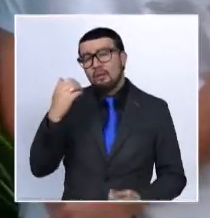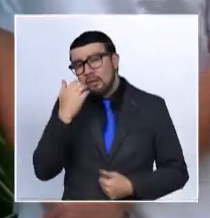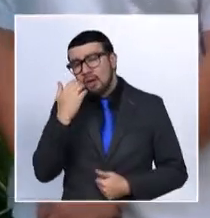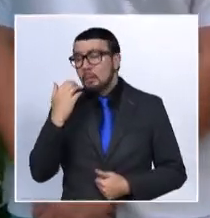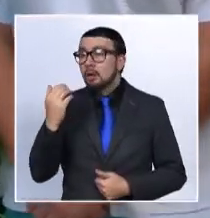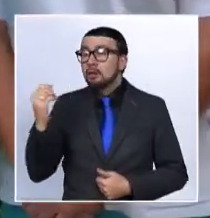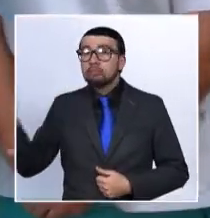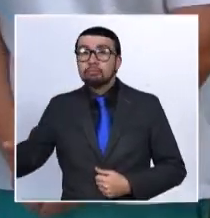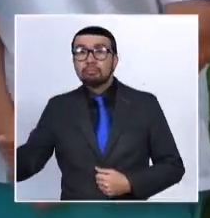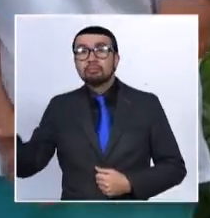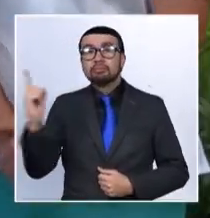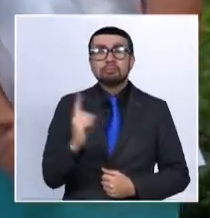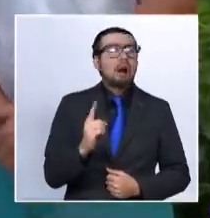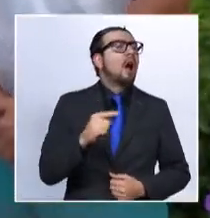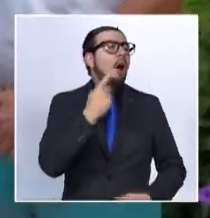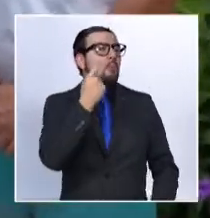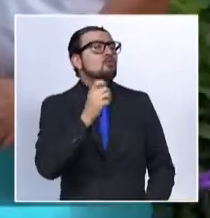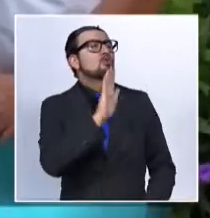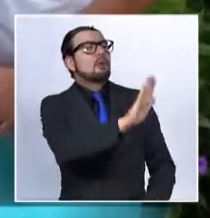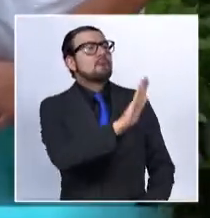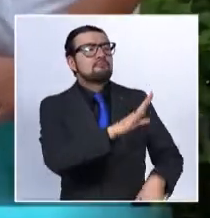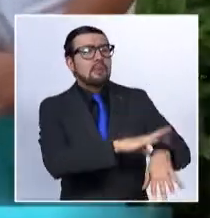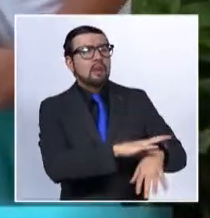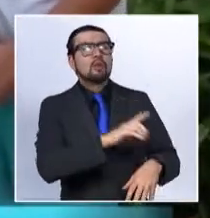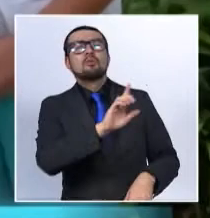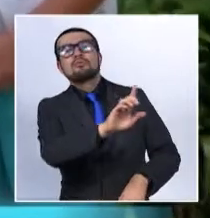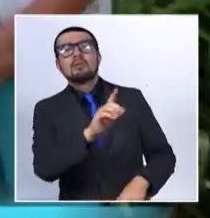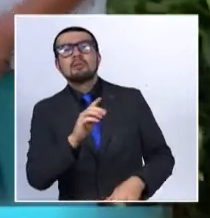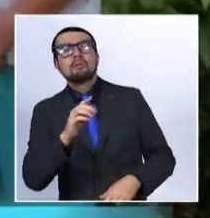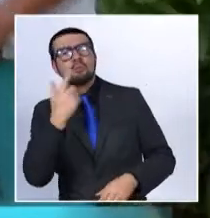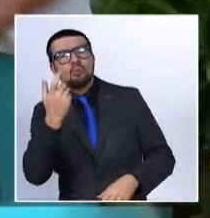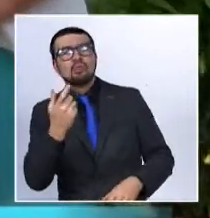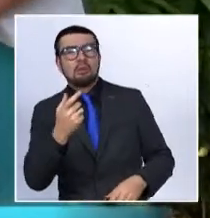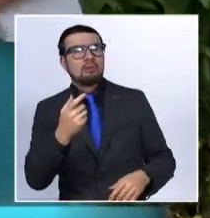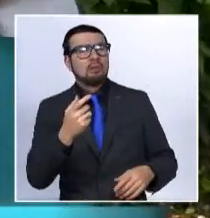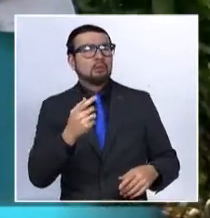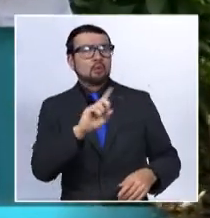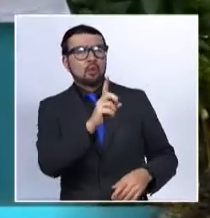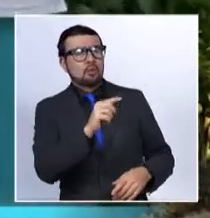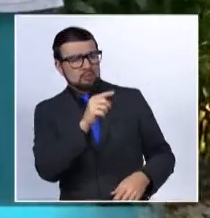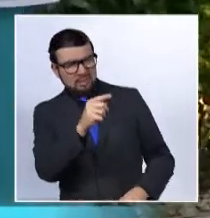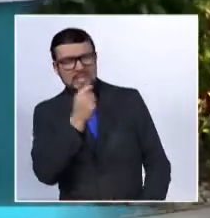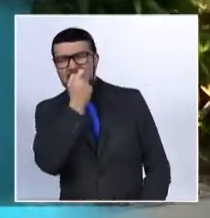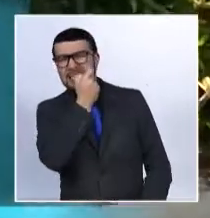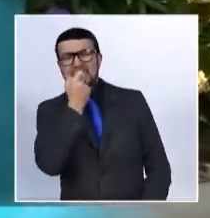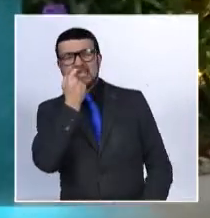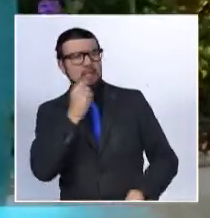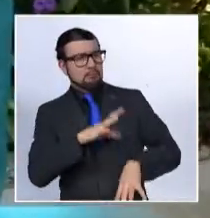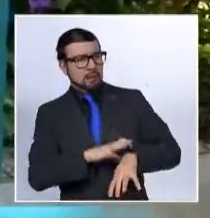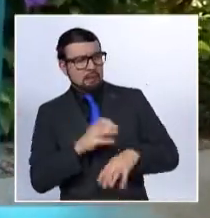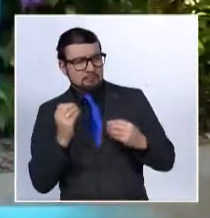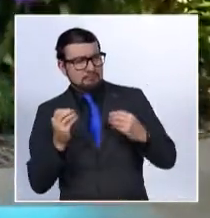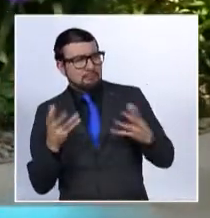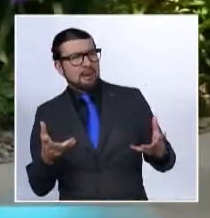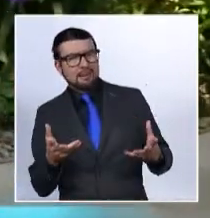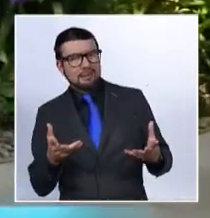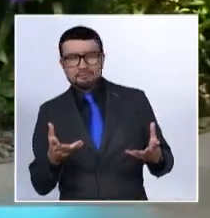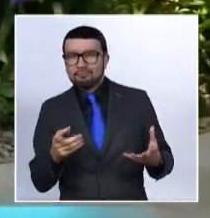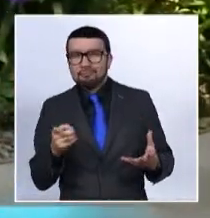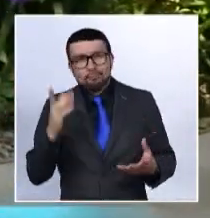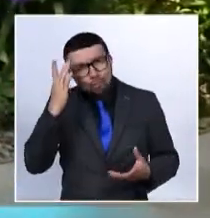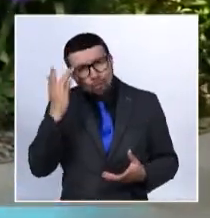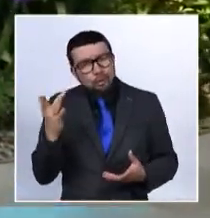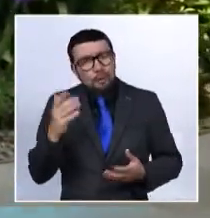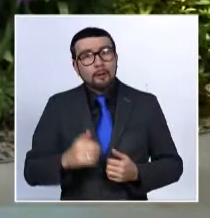a cualquiera de los médicos y se encuentra con una odontóloga. Bueno, un saludo especial